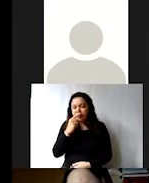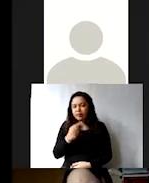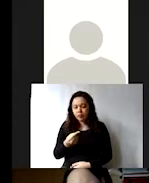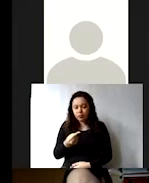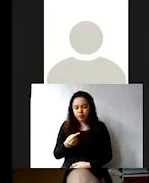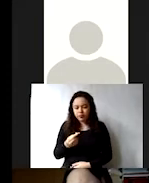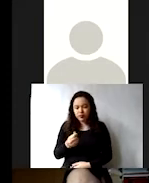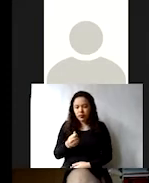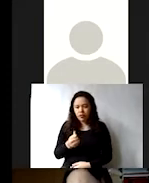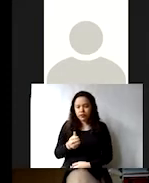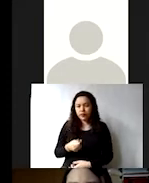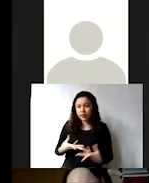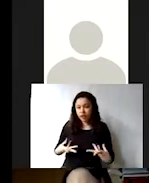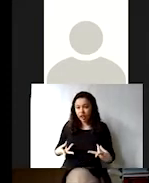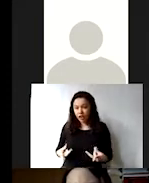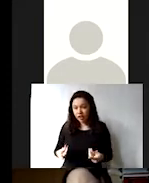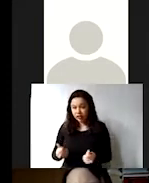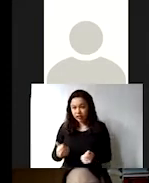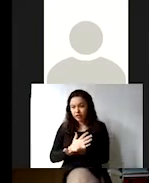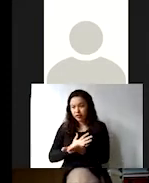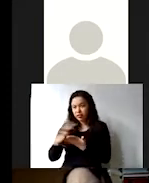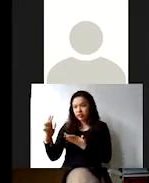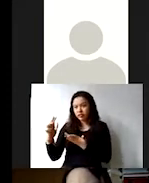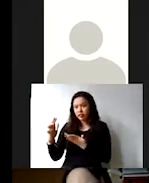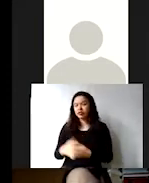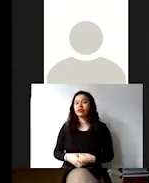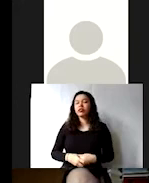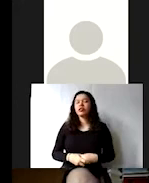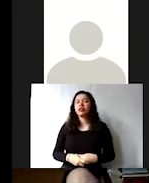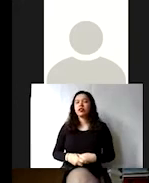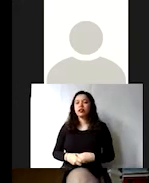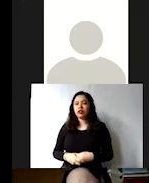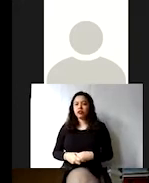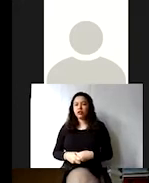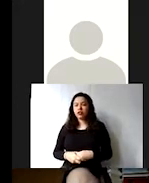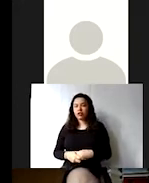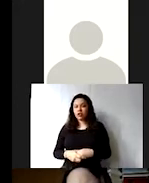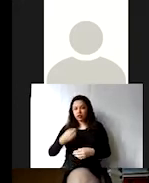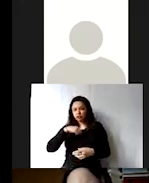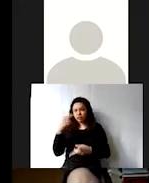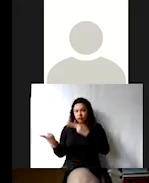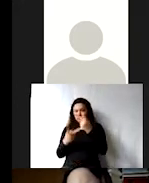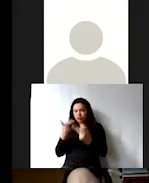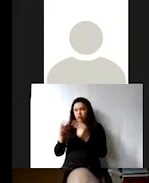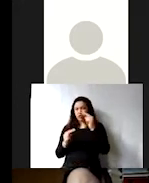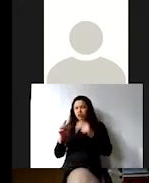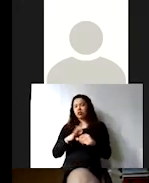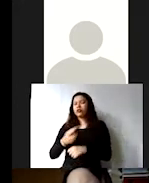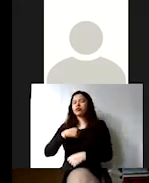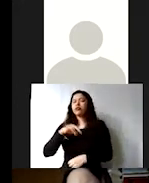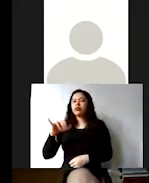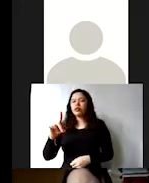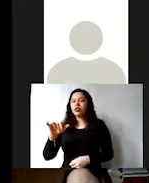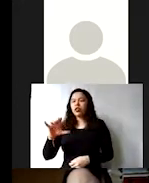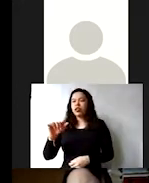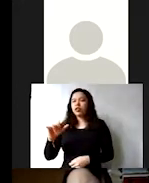evitar el gasto catastrófico. O sea, en el estudio socioeconómico, los indicadores del que consta nos